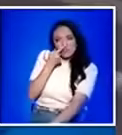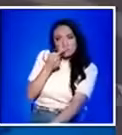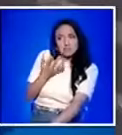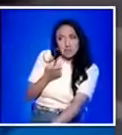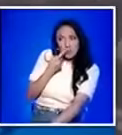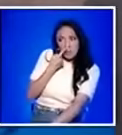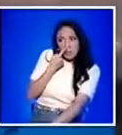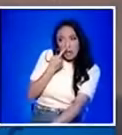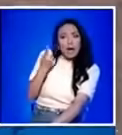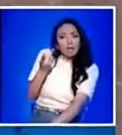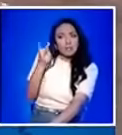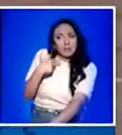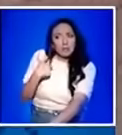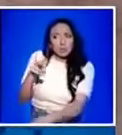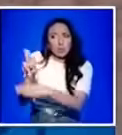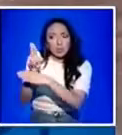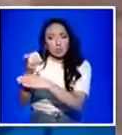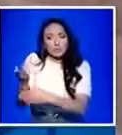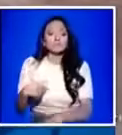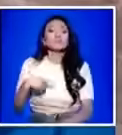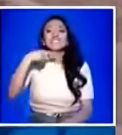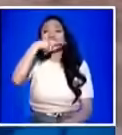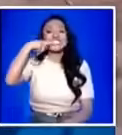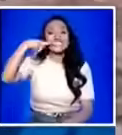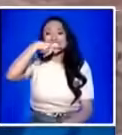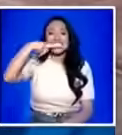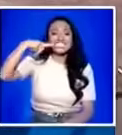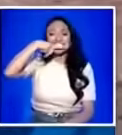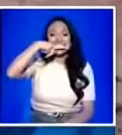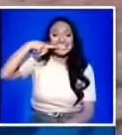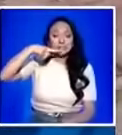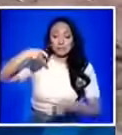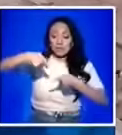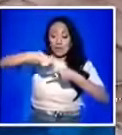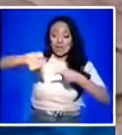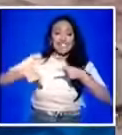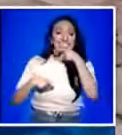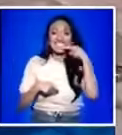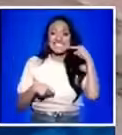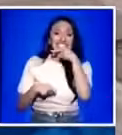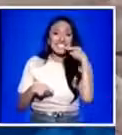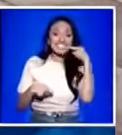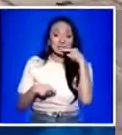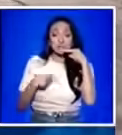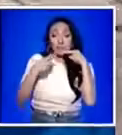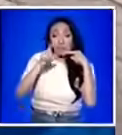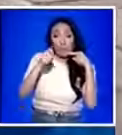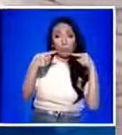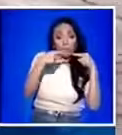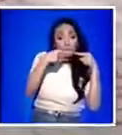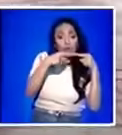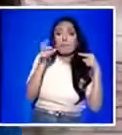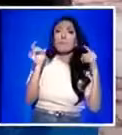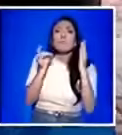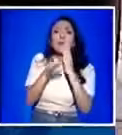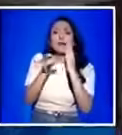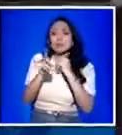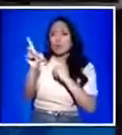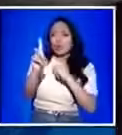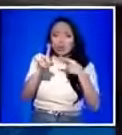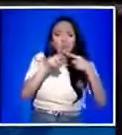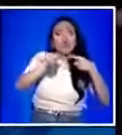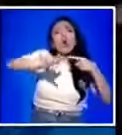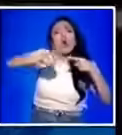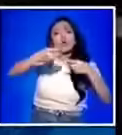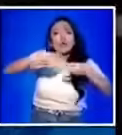eso. El tema también de los cepillos de dientes, por ejemplo. Ahora hay opciones de productos que son de madera o de